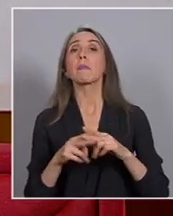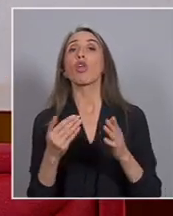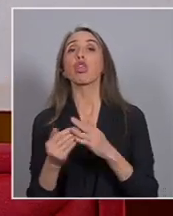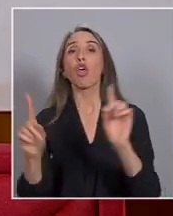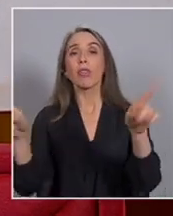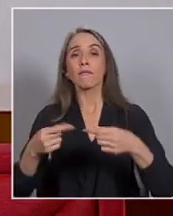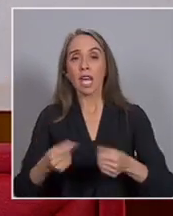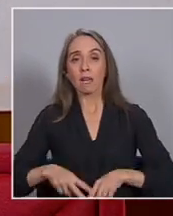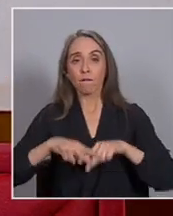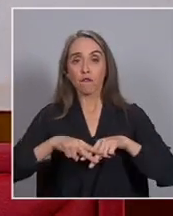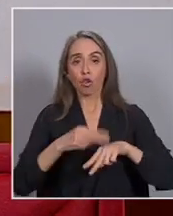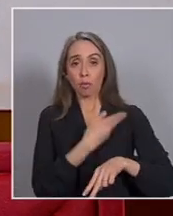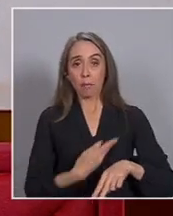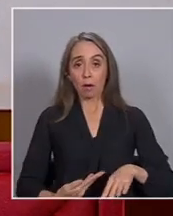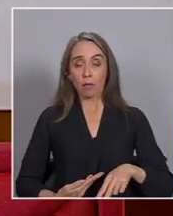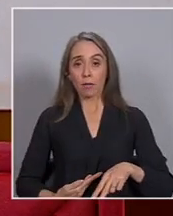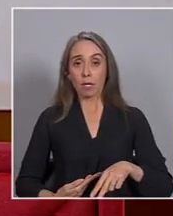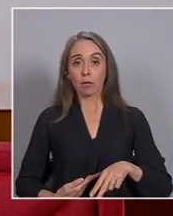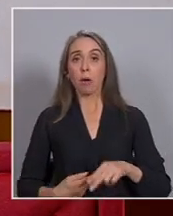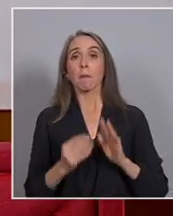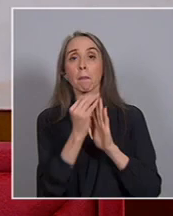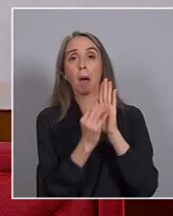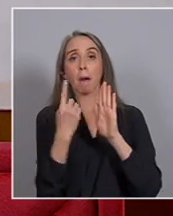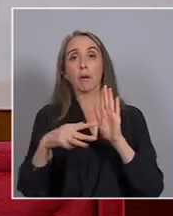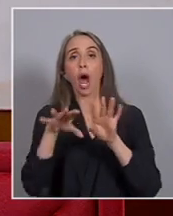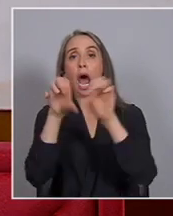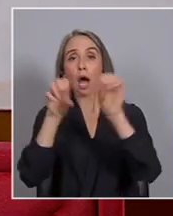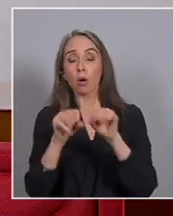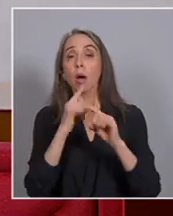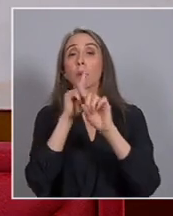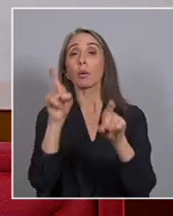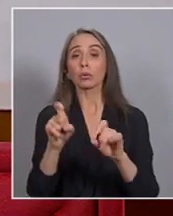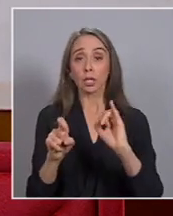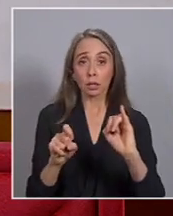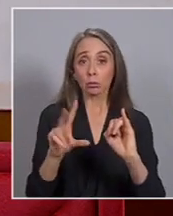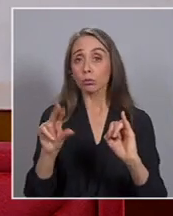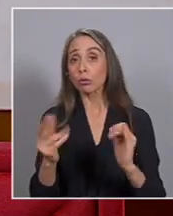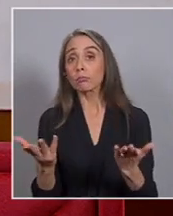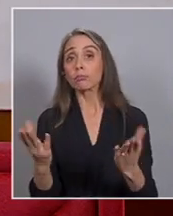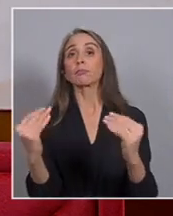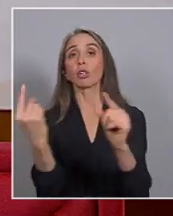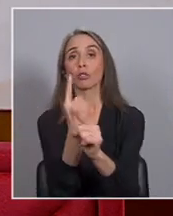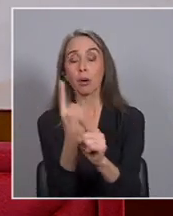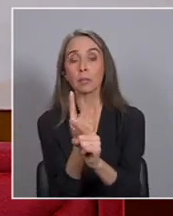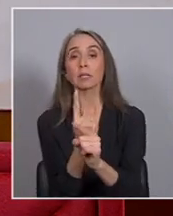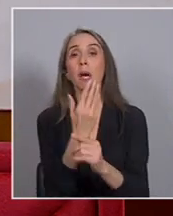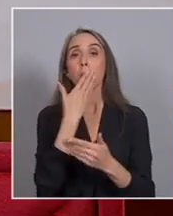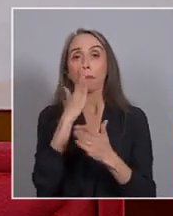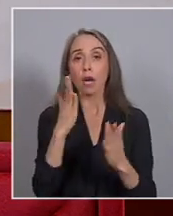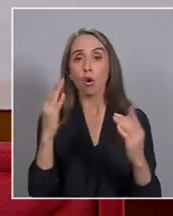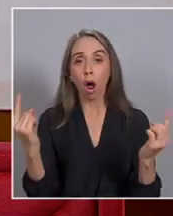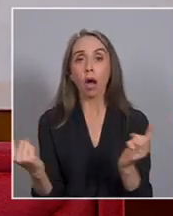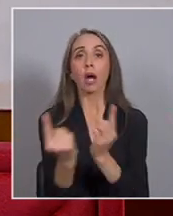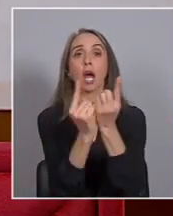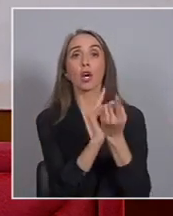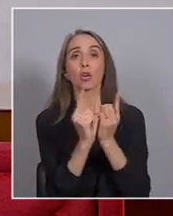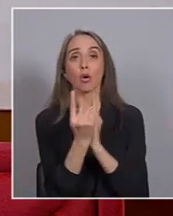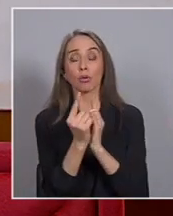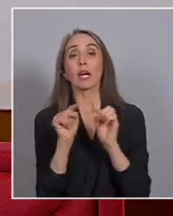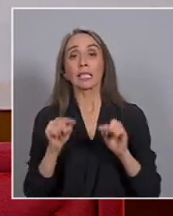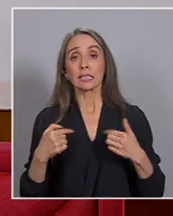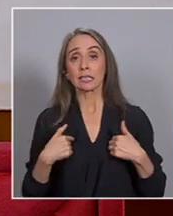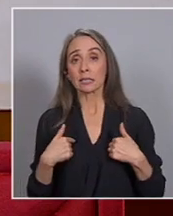prioridades acordadas. Estamos disponibles a conversar, a mejorar, a encontrarnos.